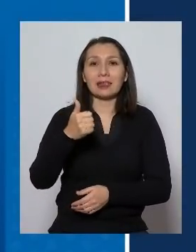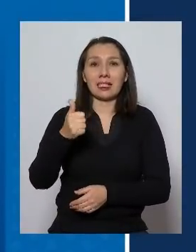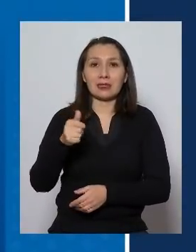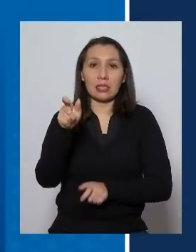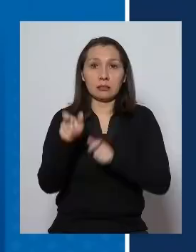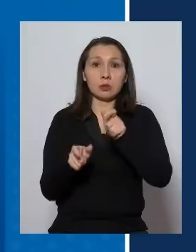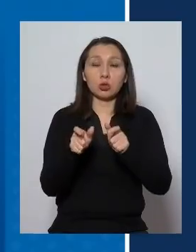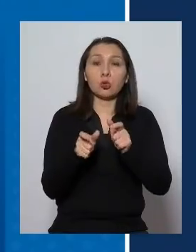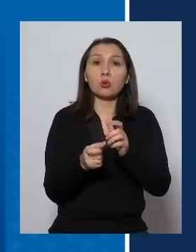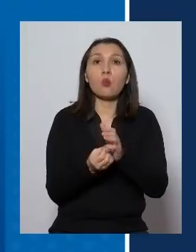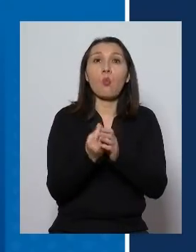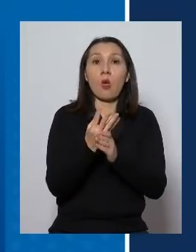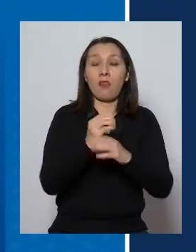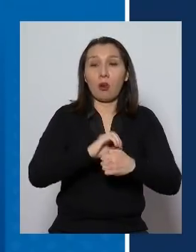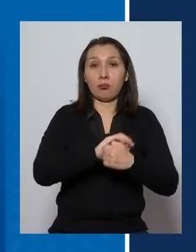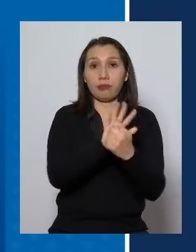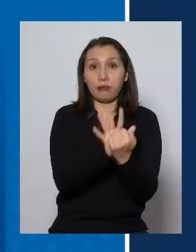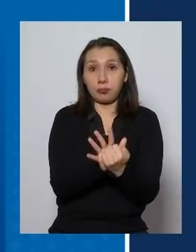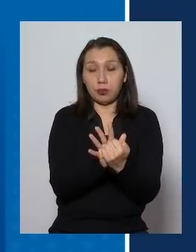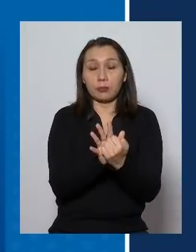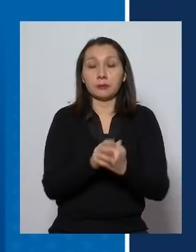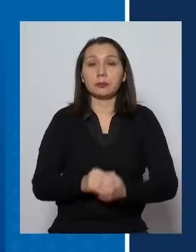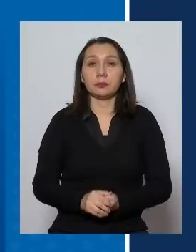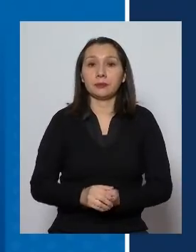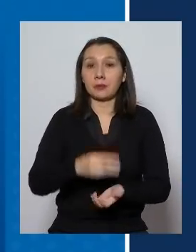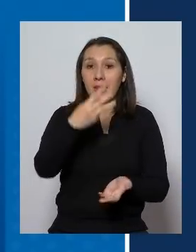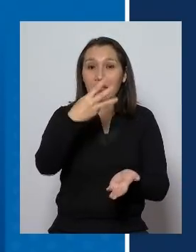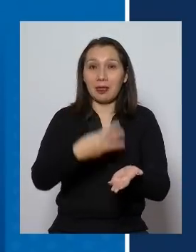4.276 casos nuevos, los que corresponden